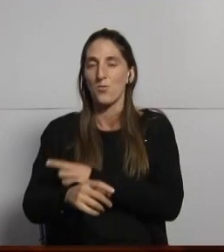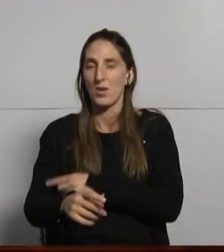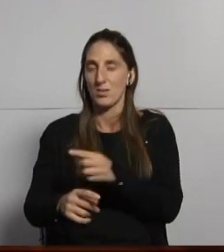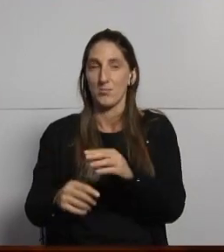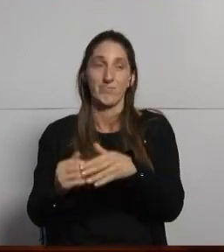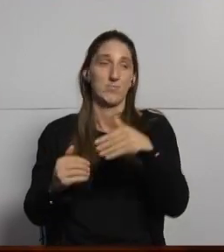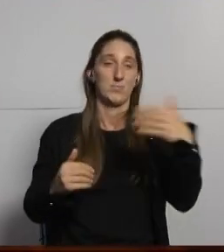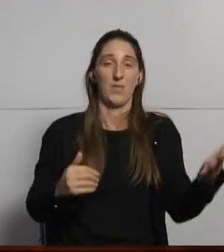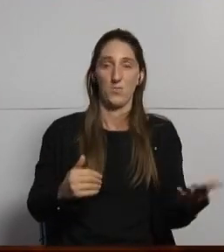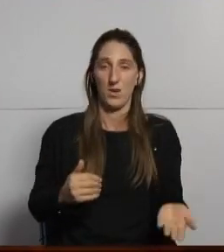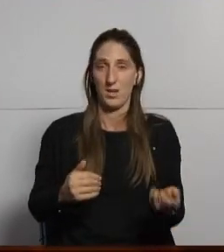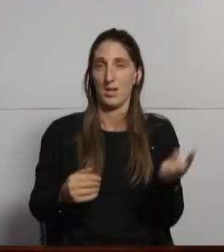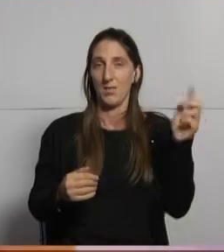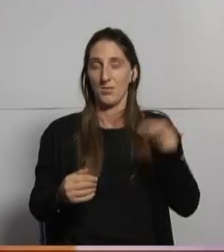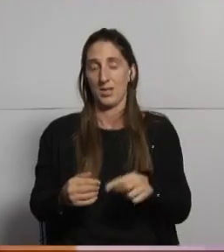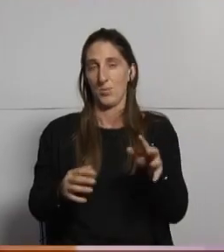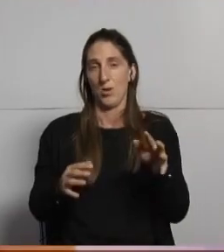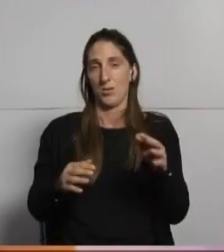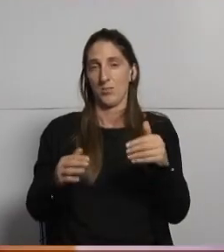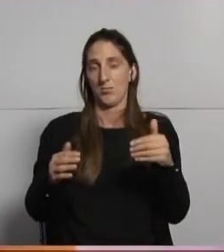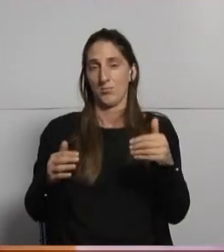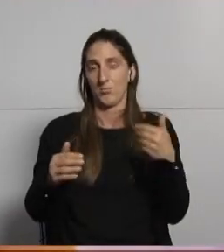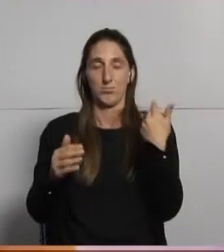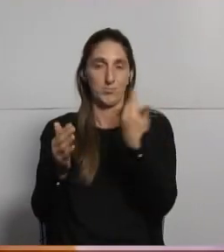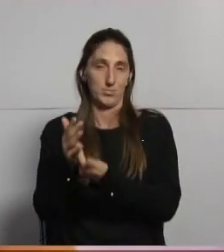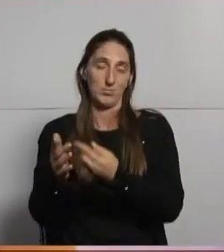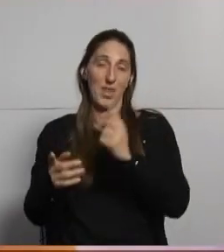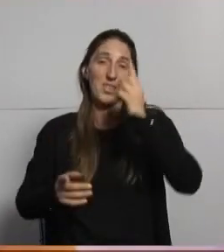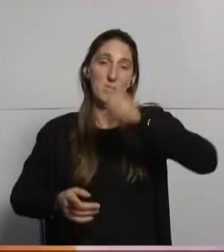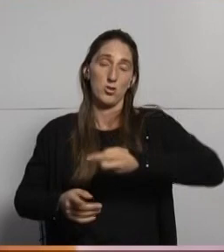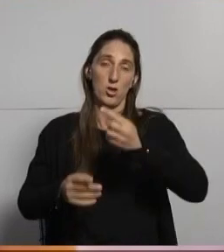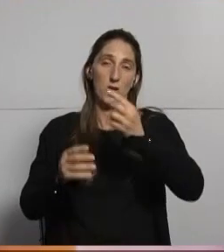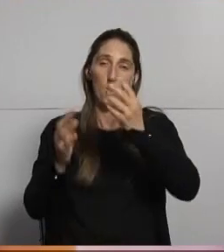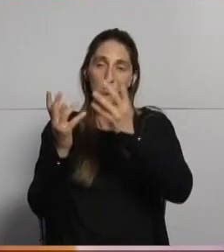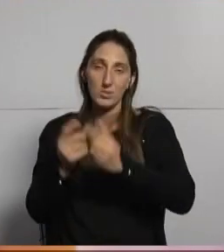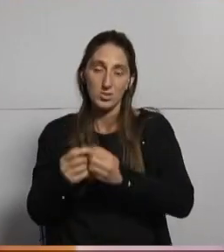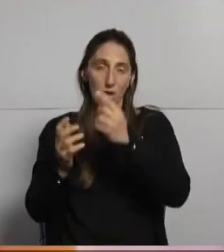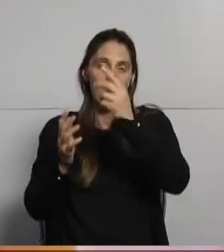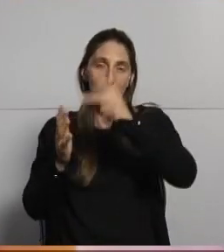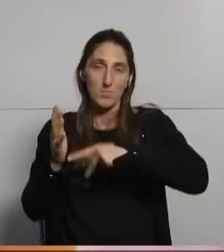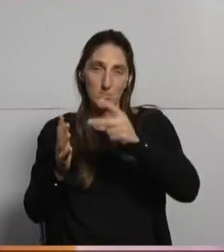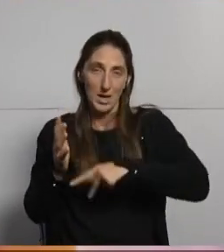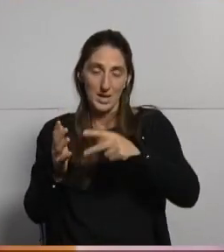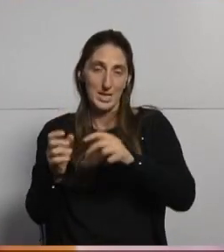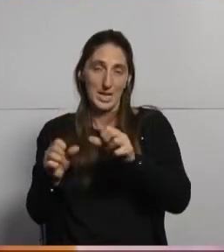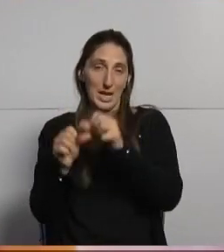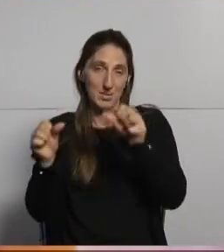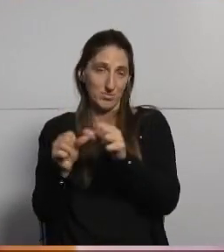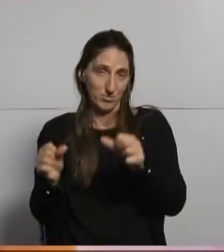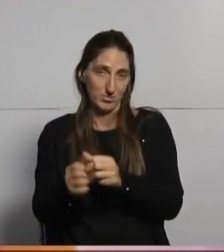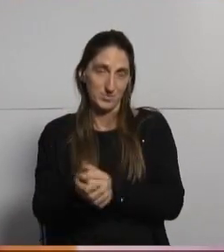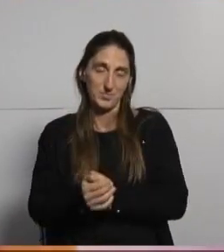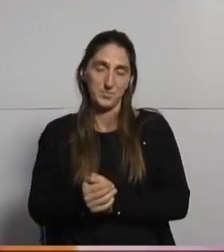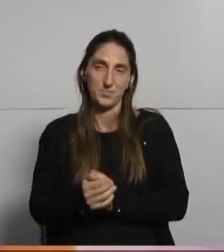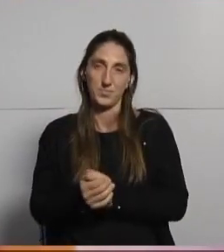que vienen a disruptir de alguna manera las decisiones o los planes o las visiones estratégicas que ellos tienen que tomar,